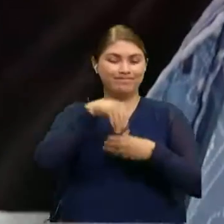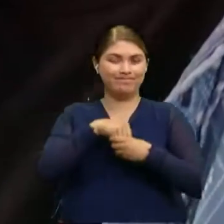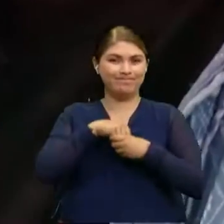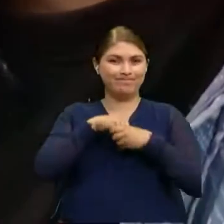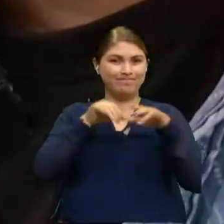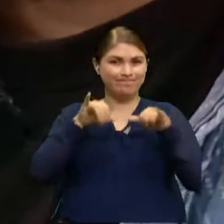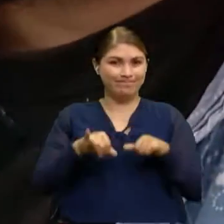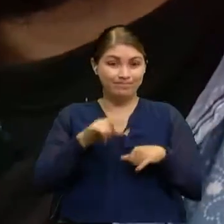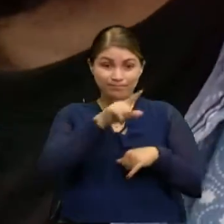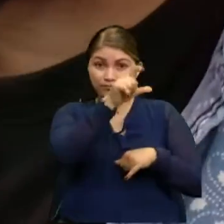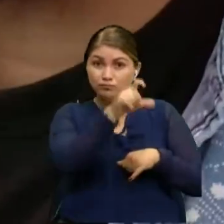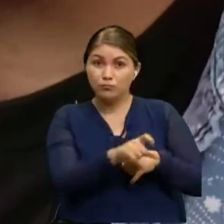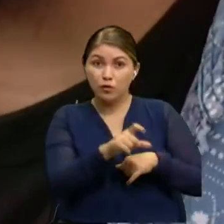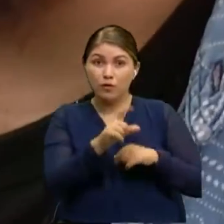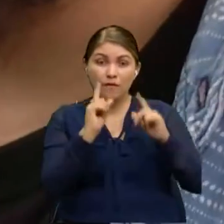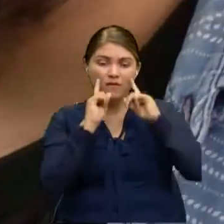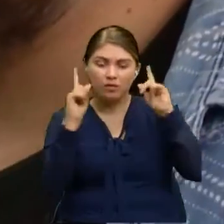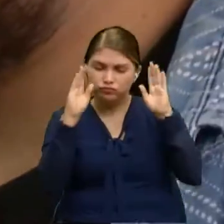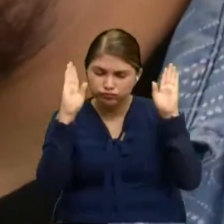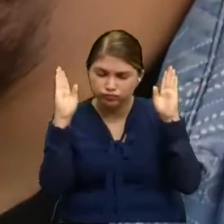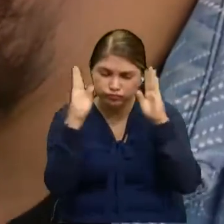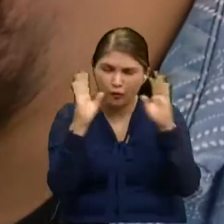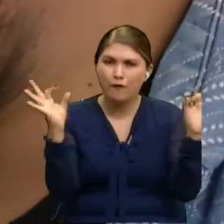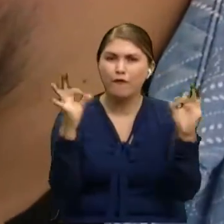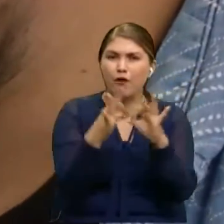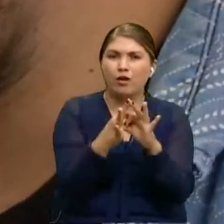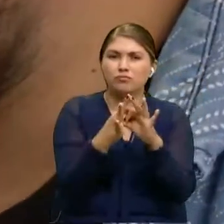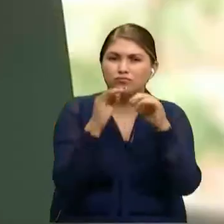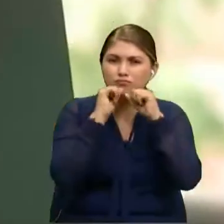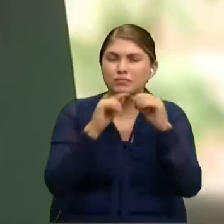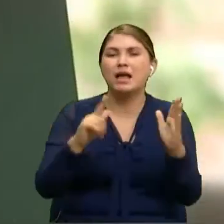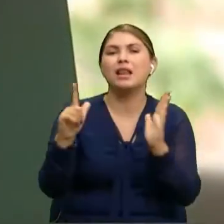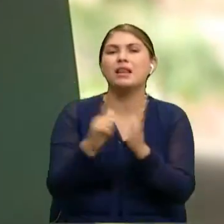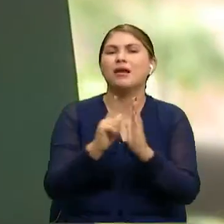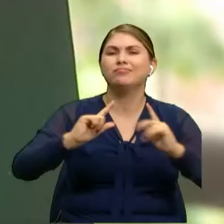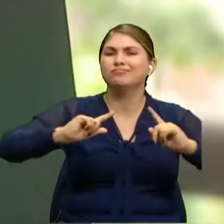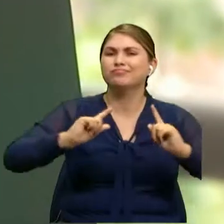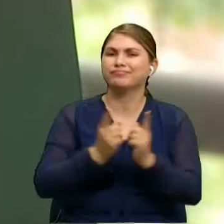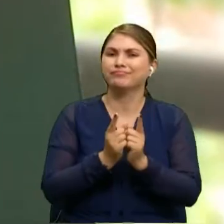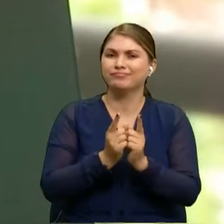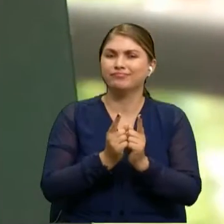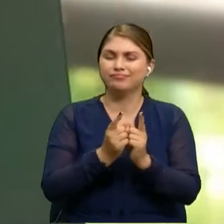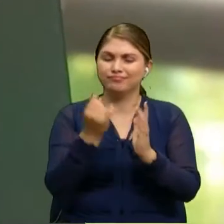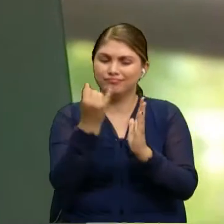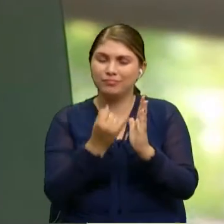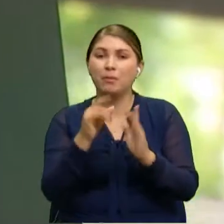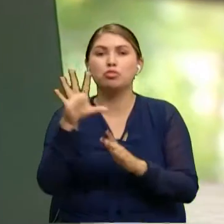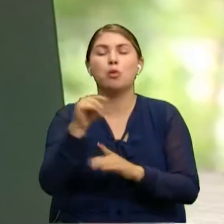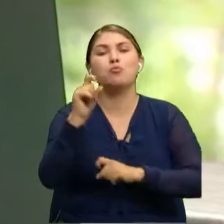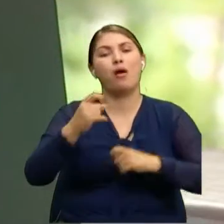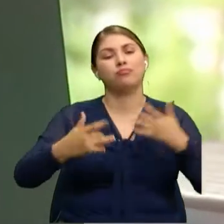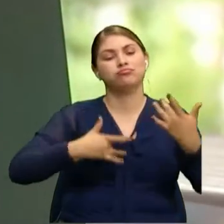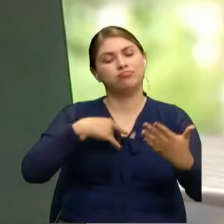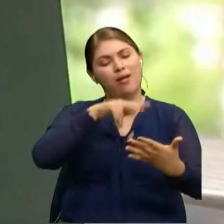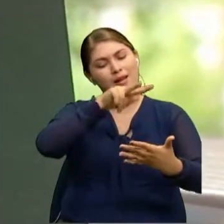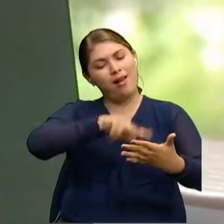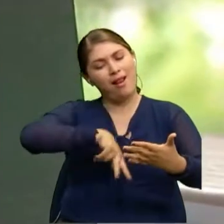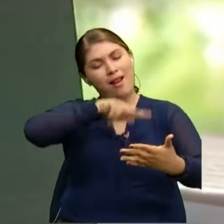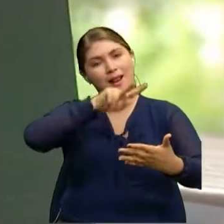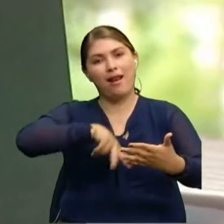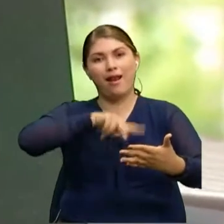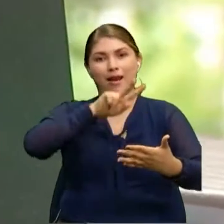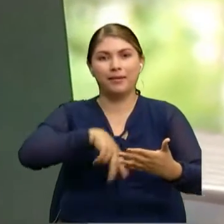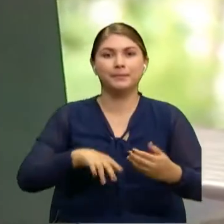general, este artista se enfoca en las publicaciones de libros breves y gráficos para que todos puedan disfrutar de la